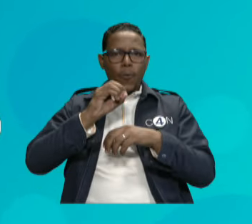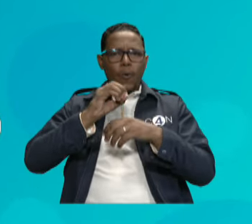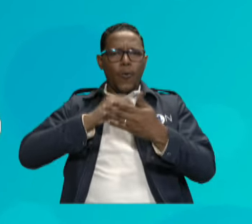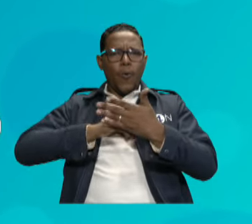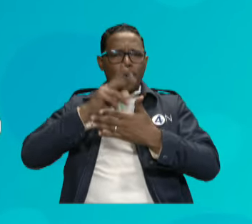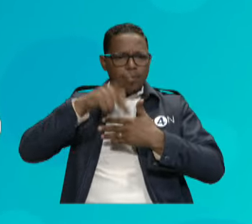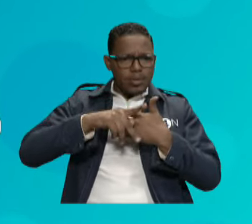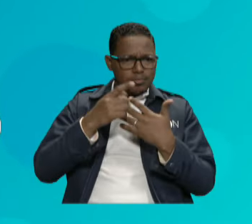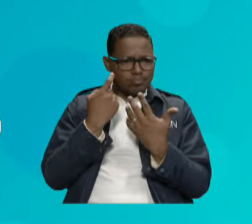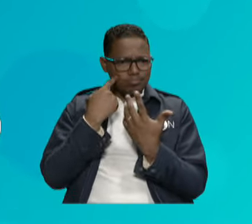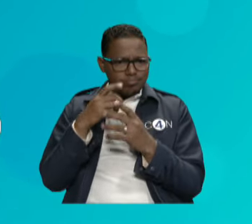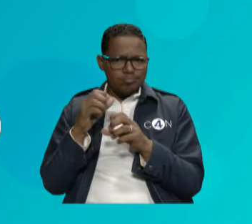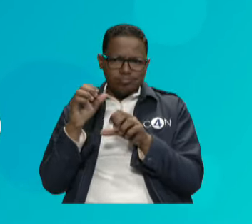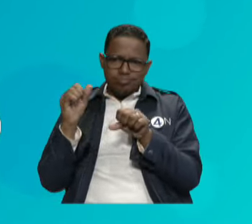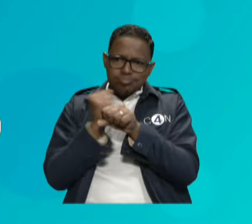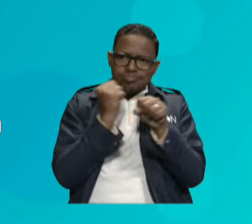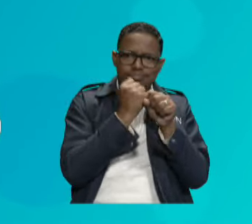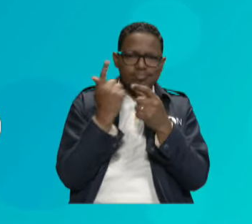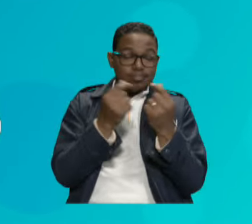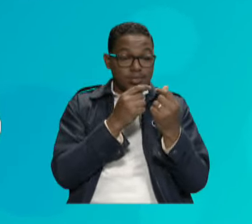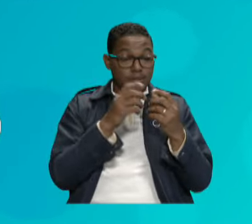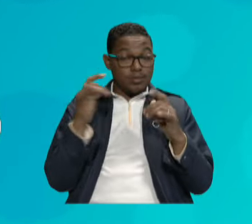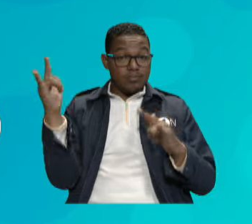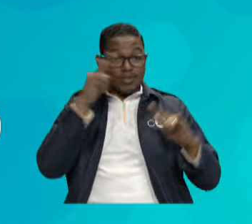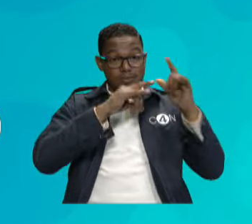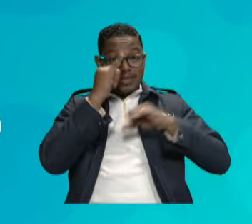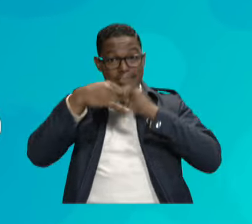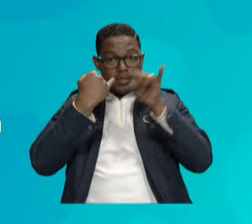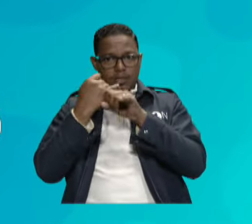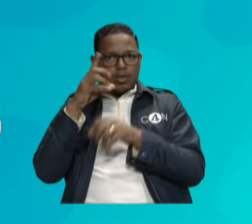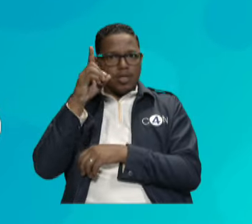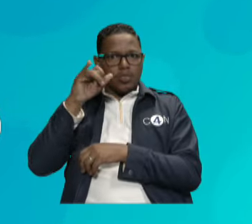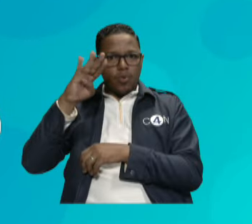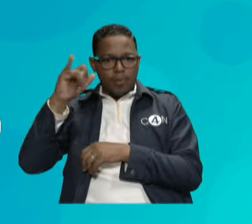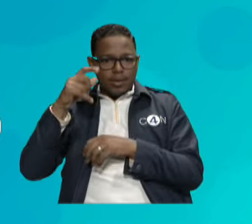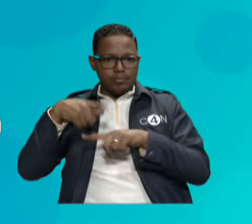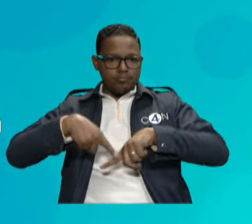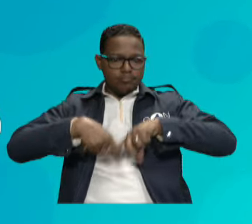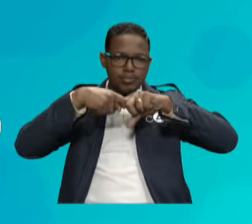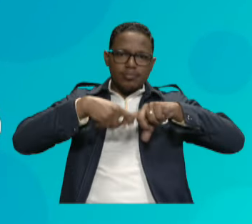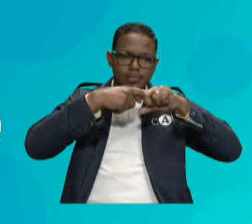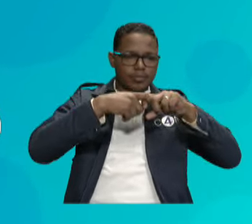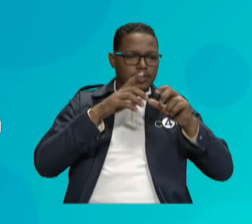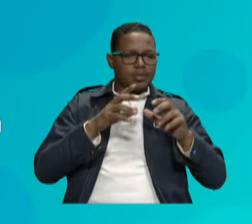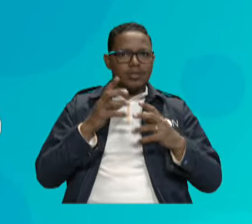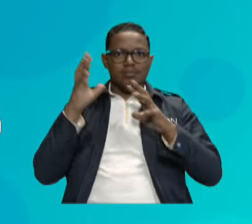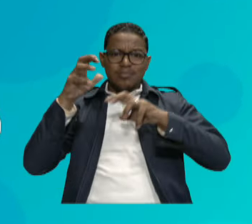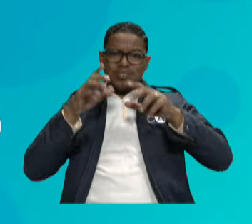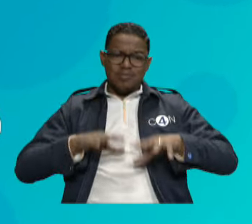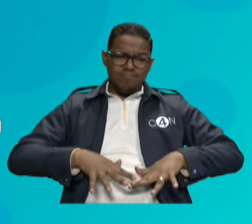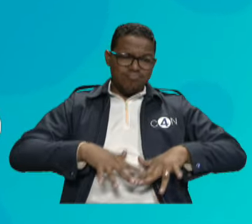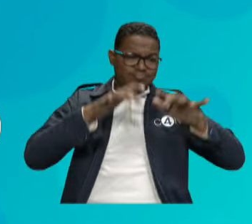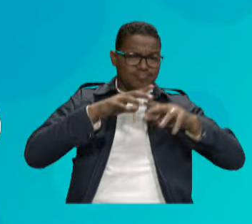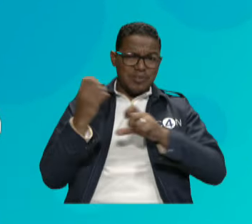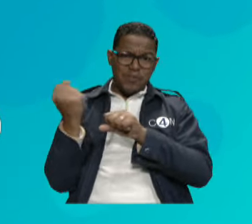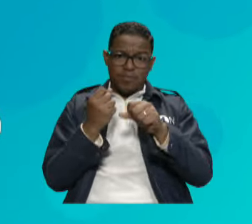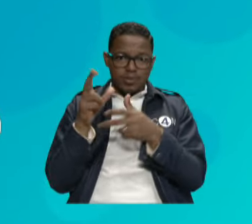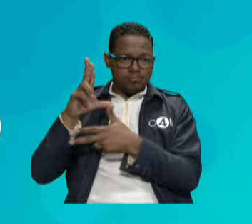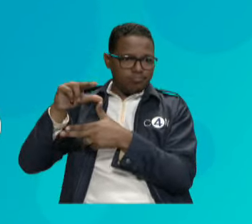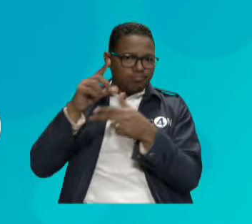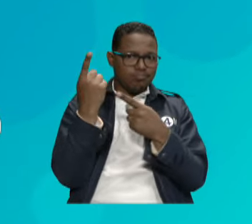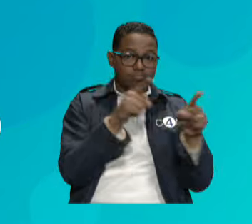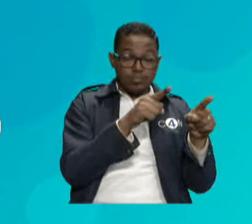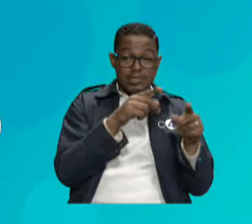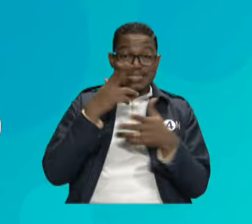viéndose significativamente interrumpidas en el Aeropuerto Internacional de Dubái, todo debido a las fuertes lluvias e inundaciones de esta jornada. La compañía afirmó que debido a la